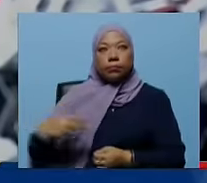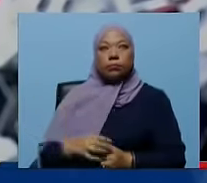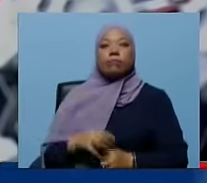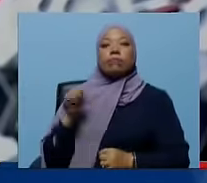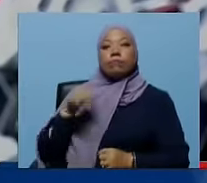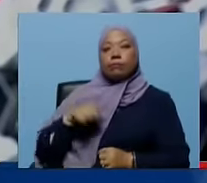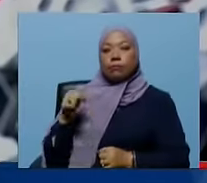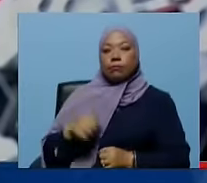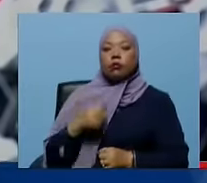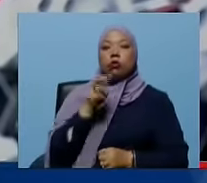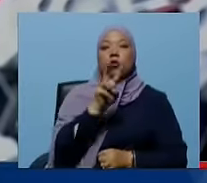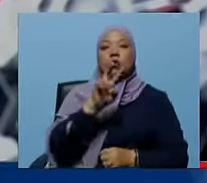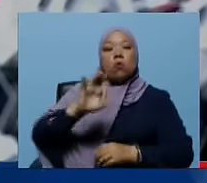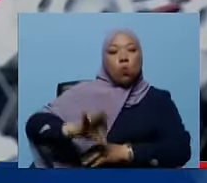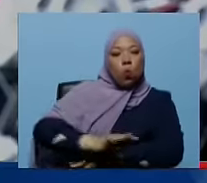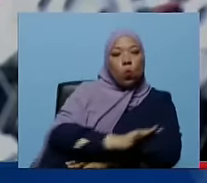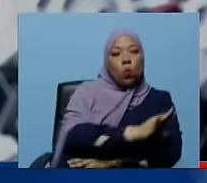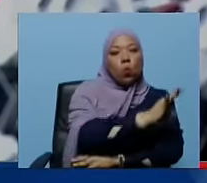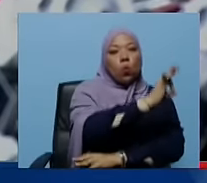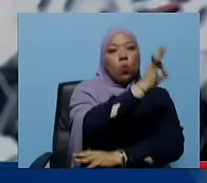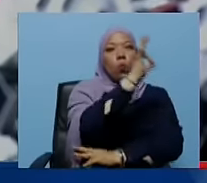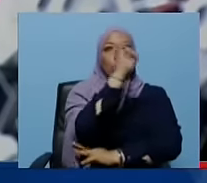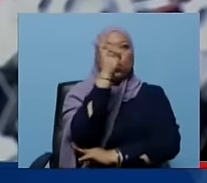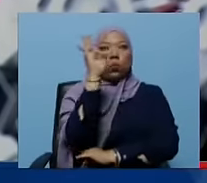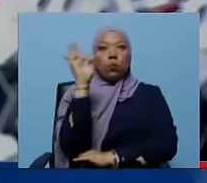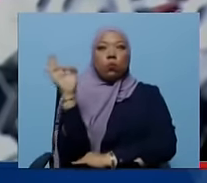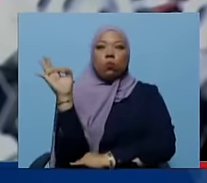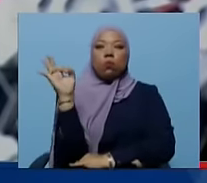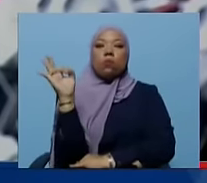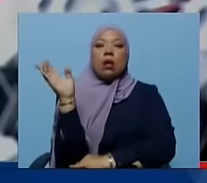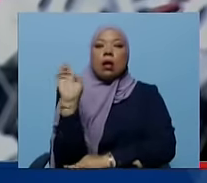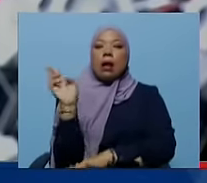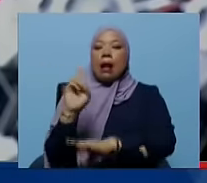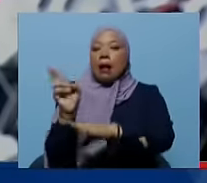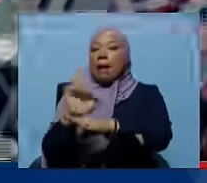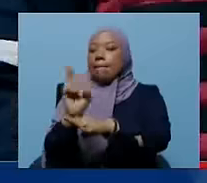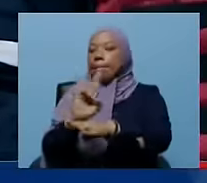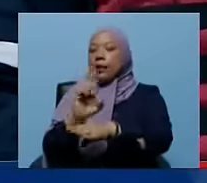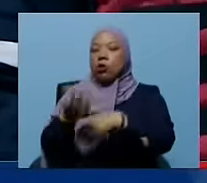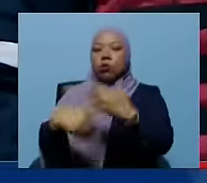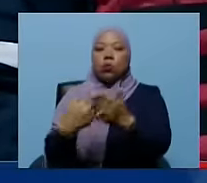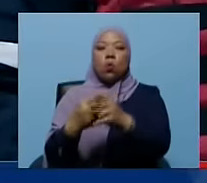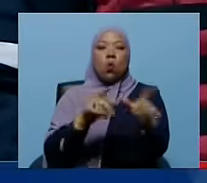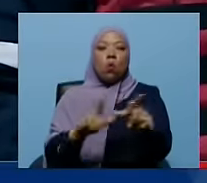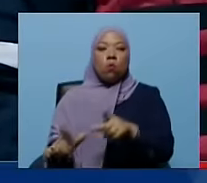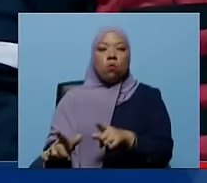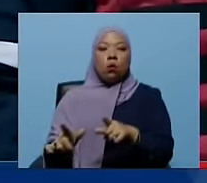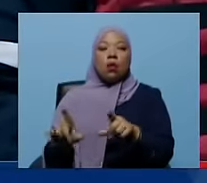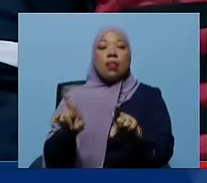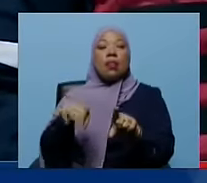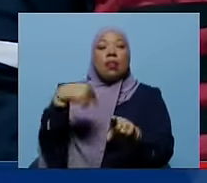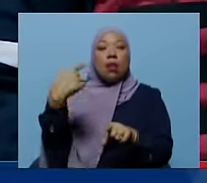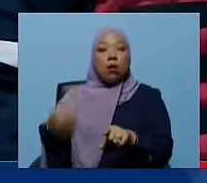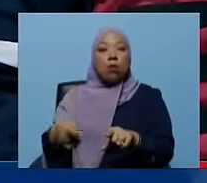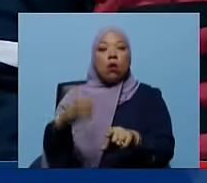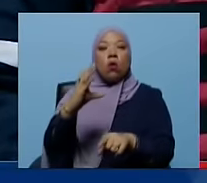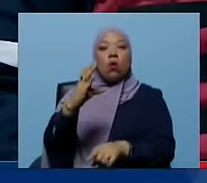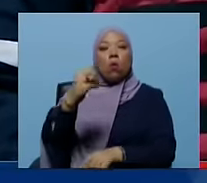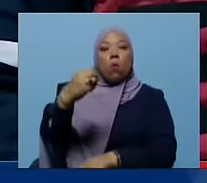que en menos de 24 horas ya estábamos encima. Luego nos tocó Cumanacoa.